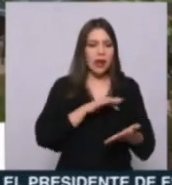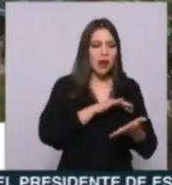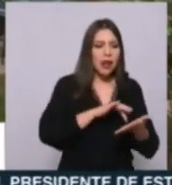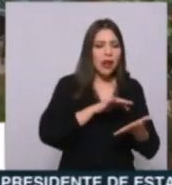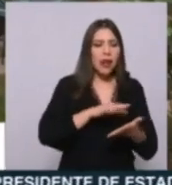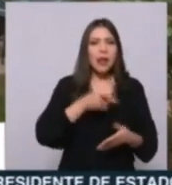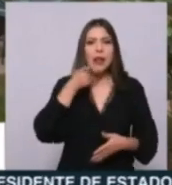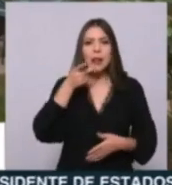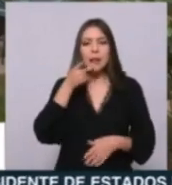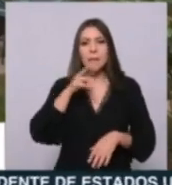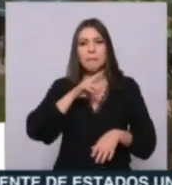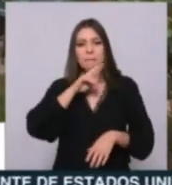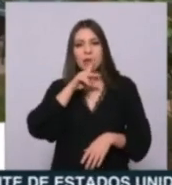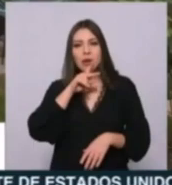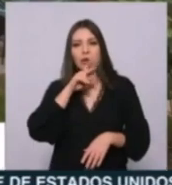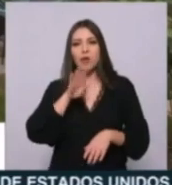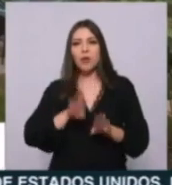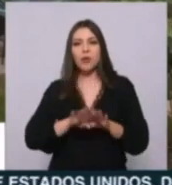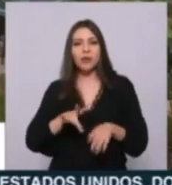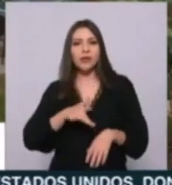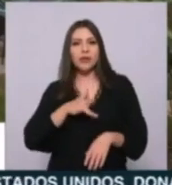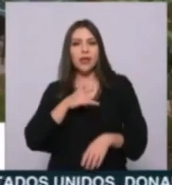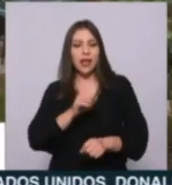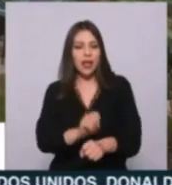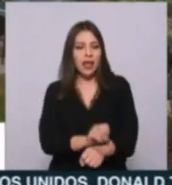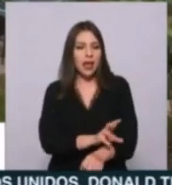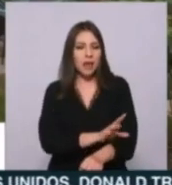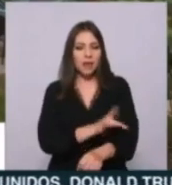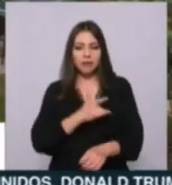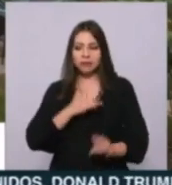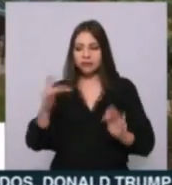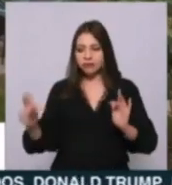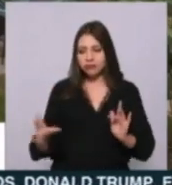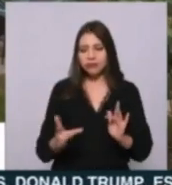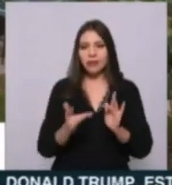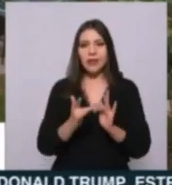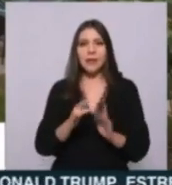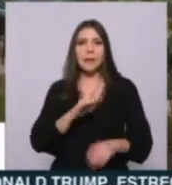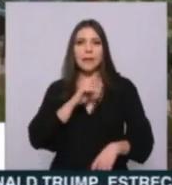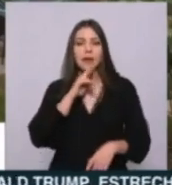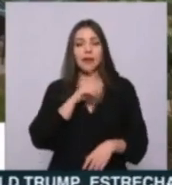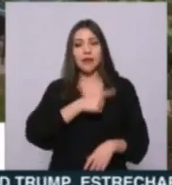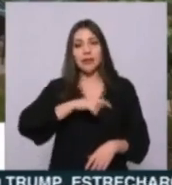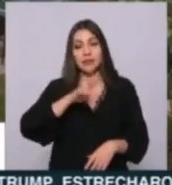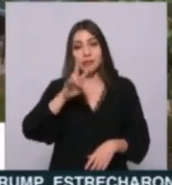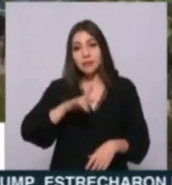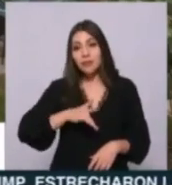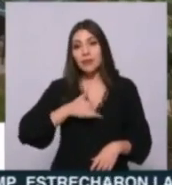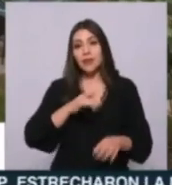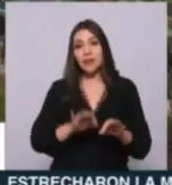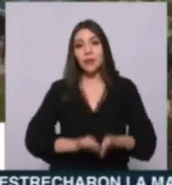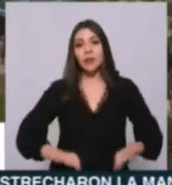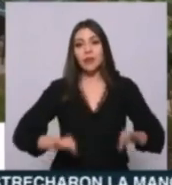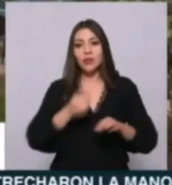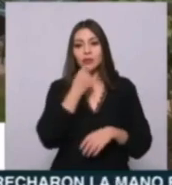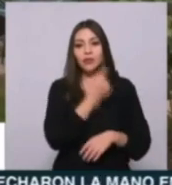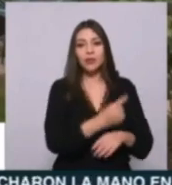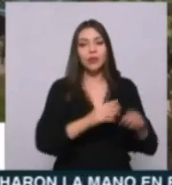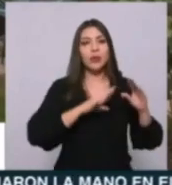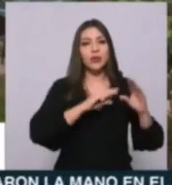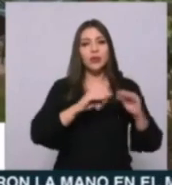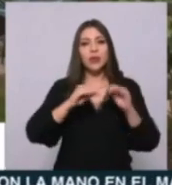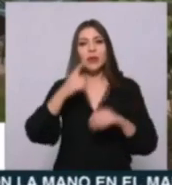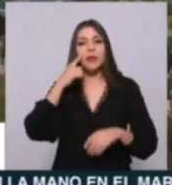expresan mejor, contactan mejor con sus emociones. Entonces eso para nosotros es muy importante porque los estamos formando también para la